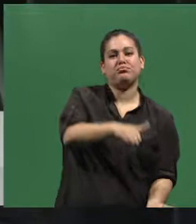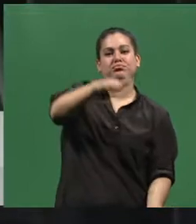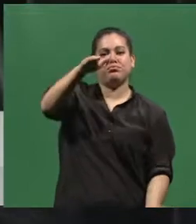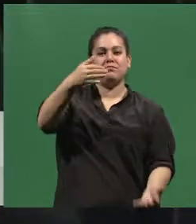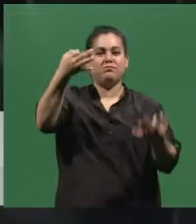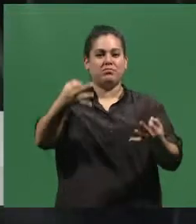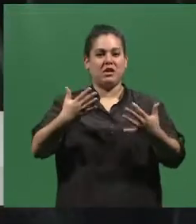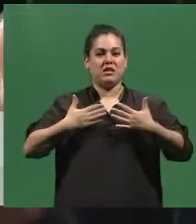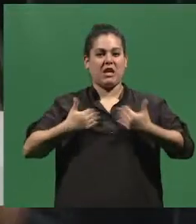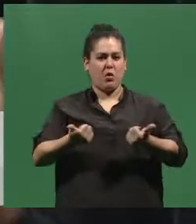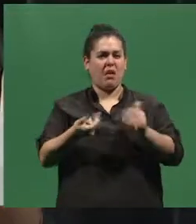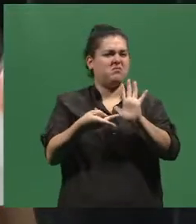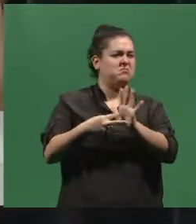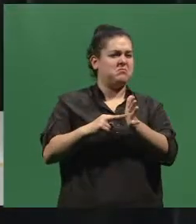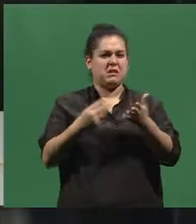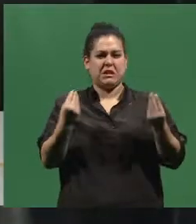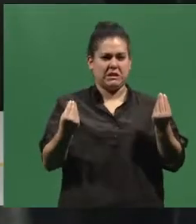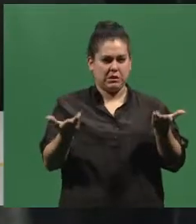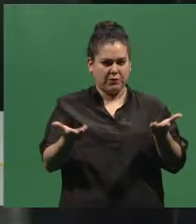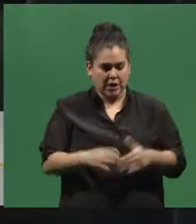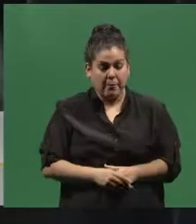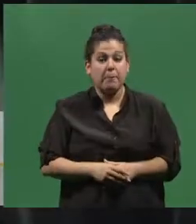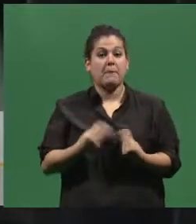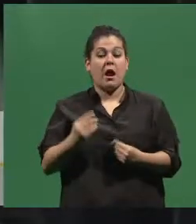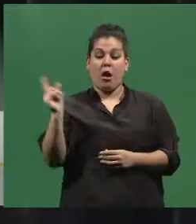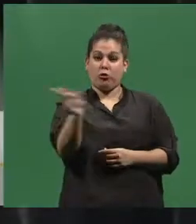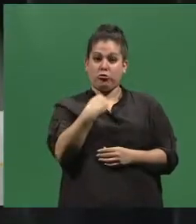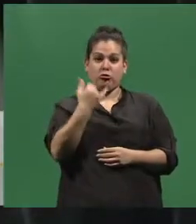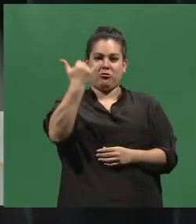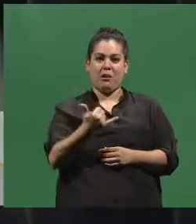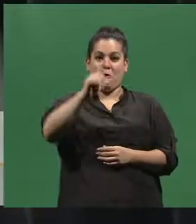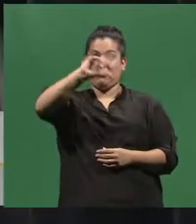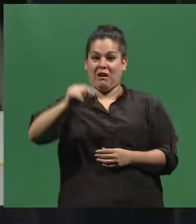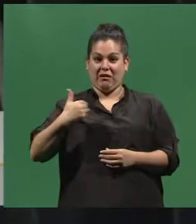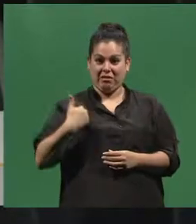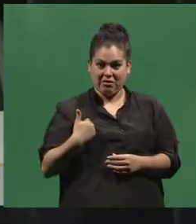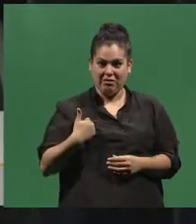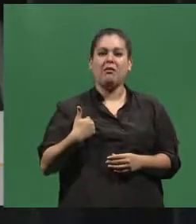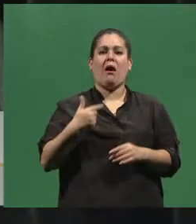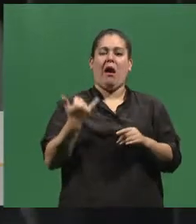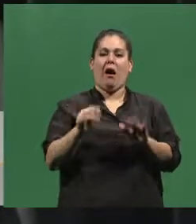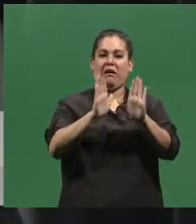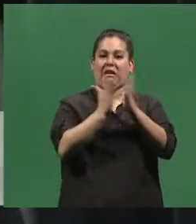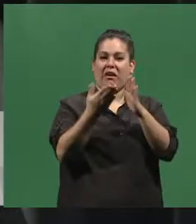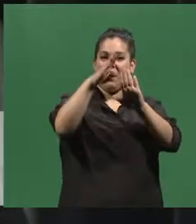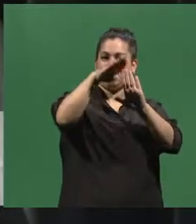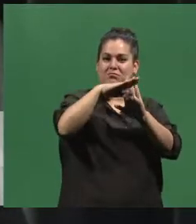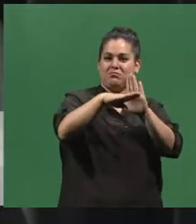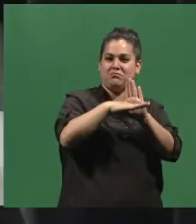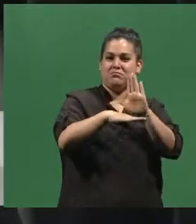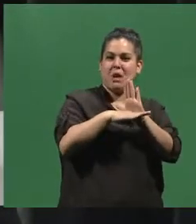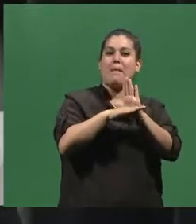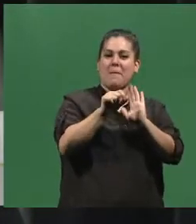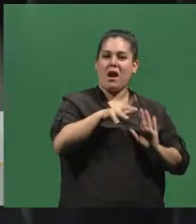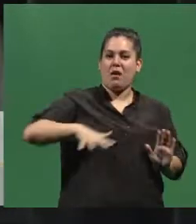saludablemente. ¿Esto cómo se traduce o qué significa? Bueno, para eso nosotros en nuestro país contamos con una herramienta educativa que son las guías alimentarias para la